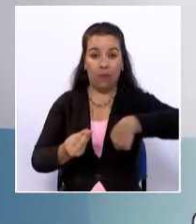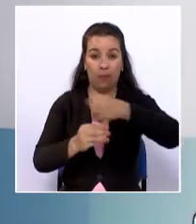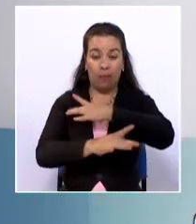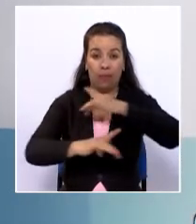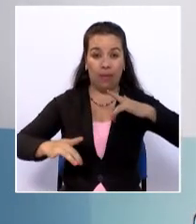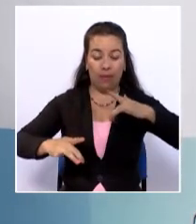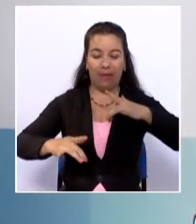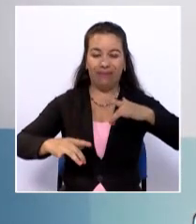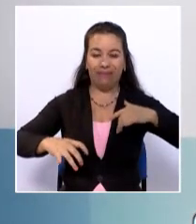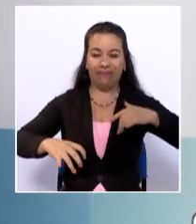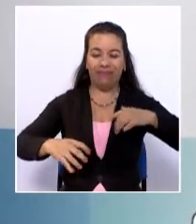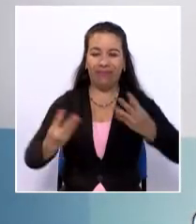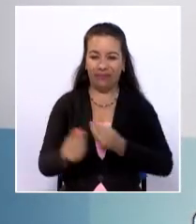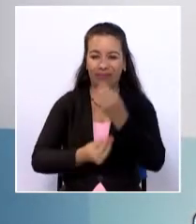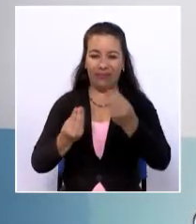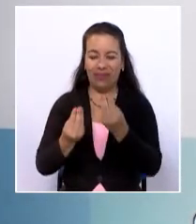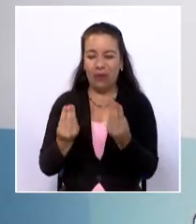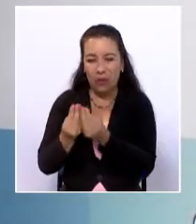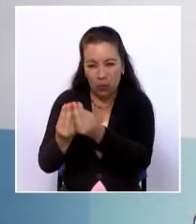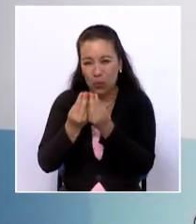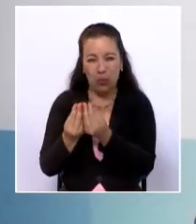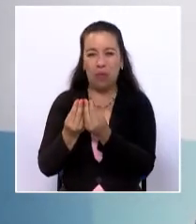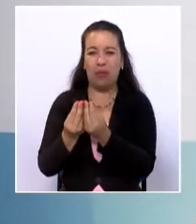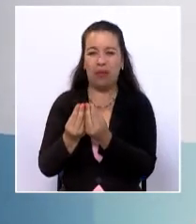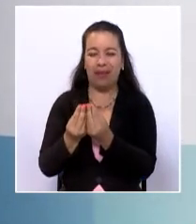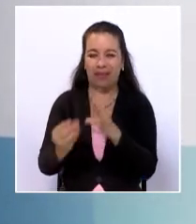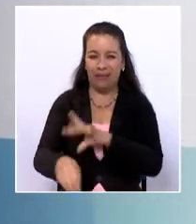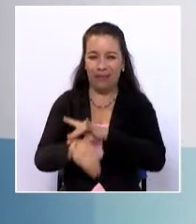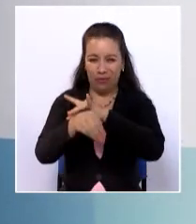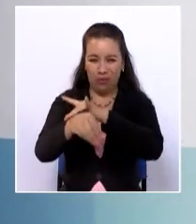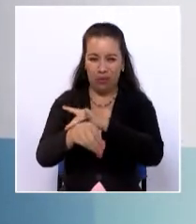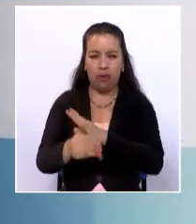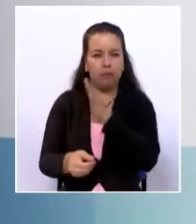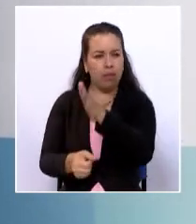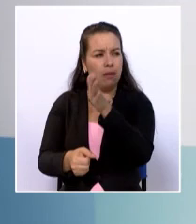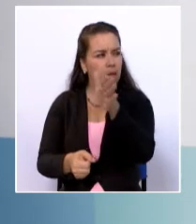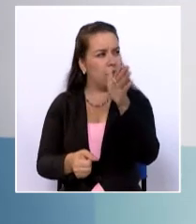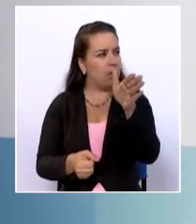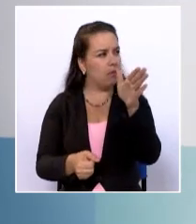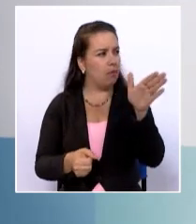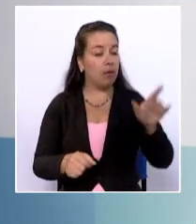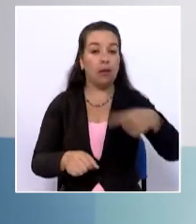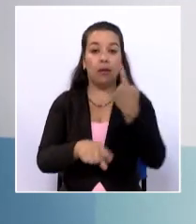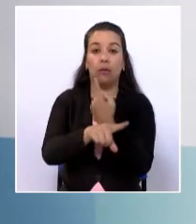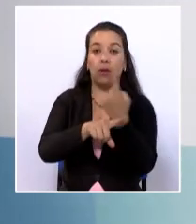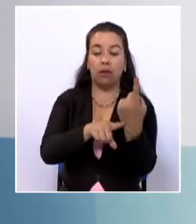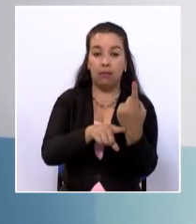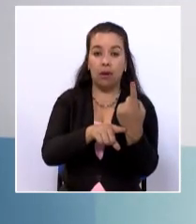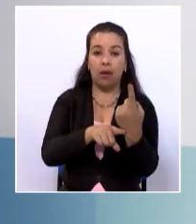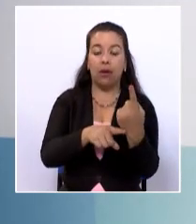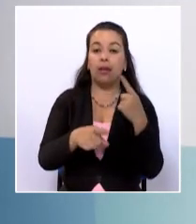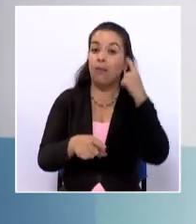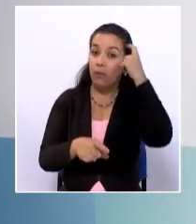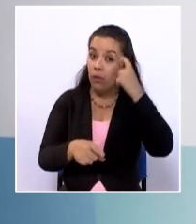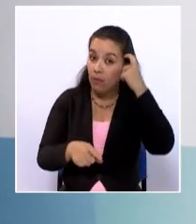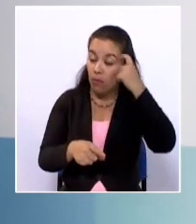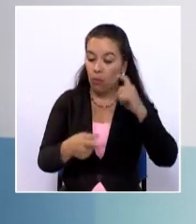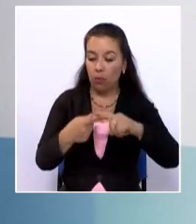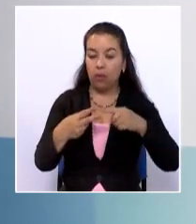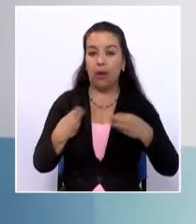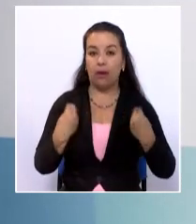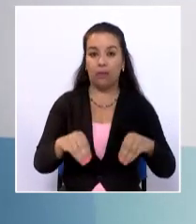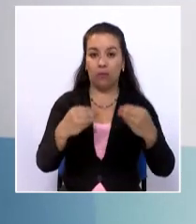rojas pues viendo a la comunidad en otros departamentos en nuestra ciudad y vamos a estar la próxima semana en guadalajara de buga en tuluá